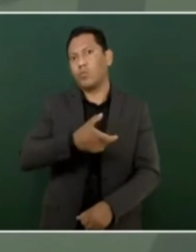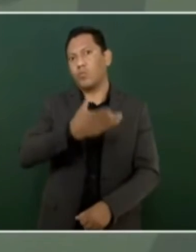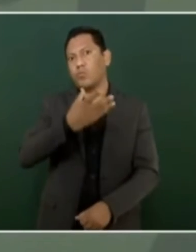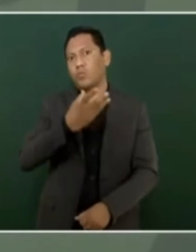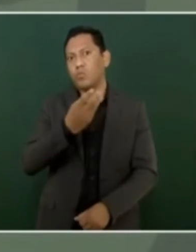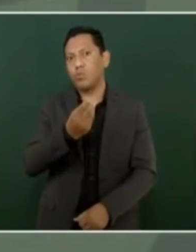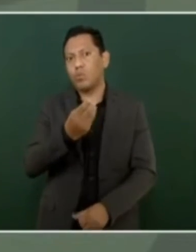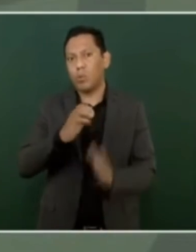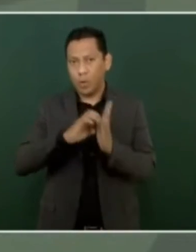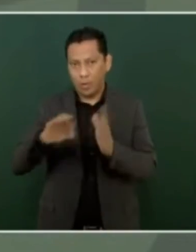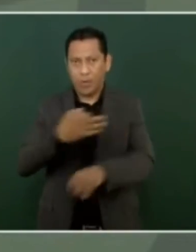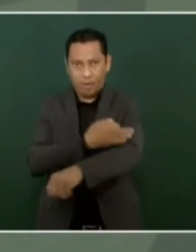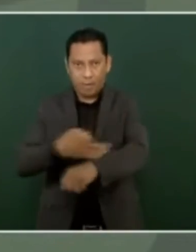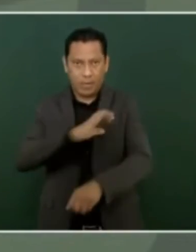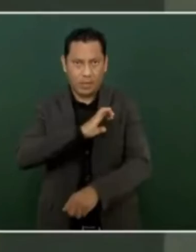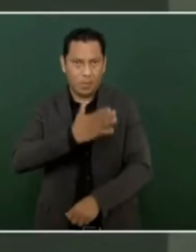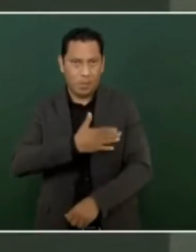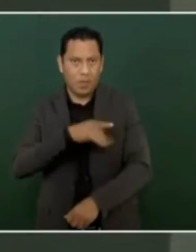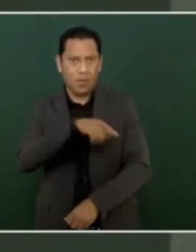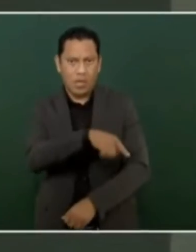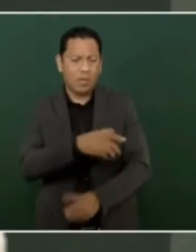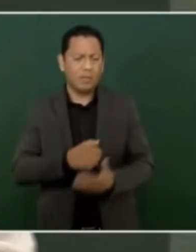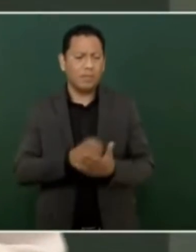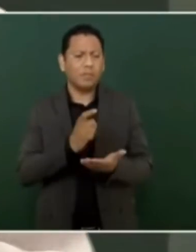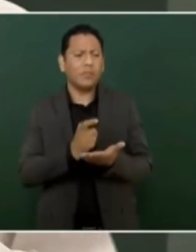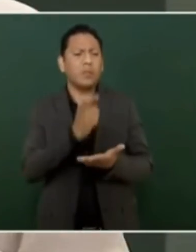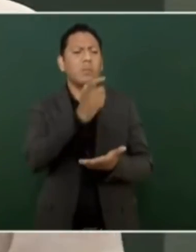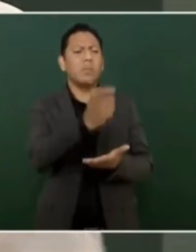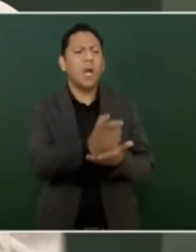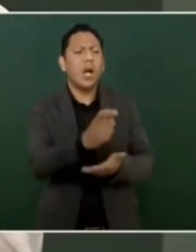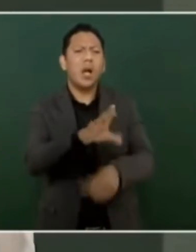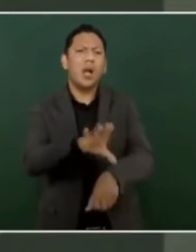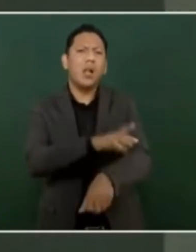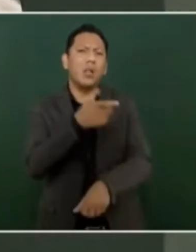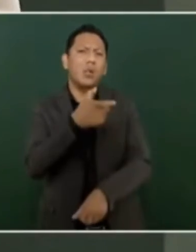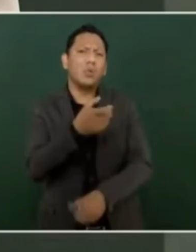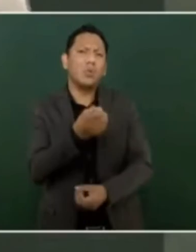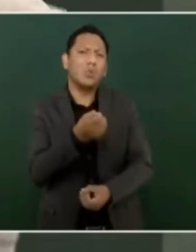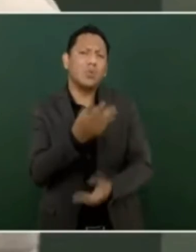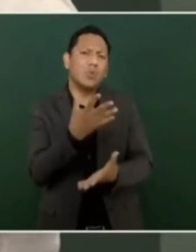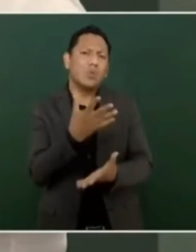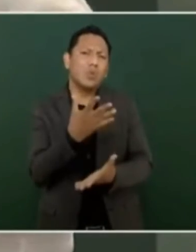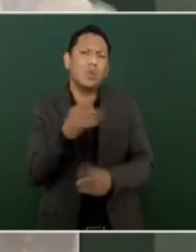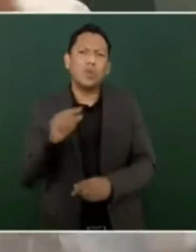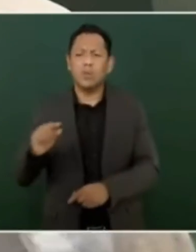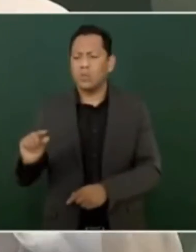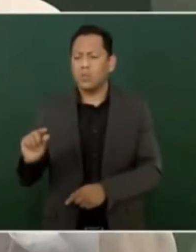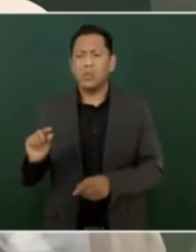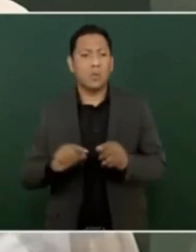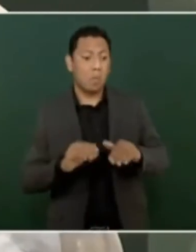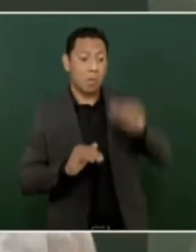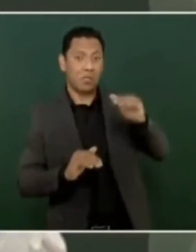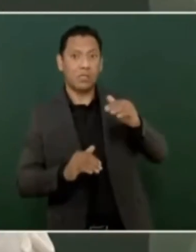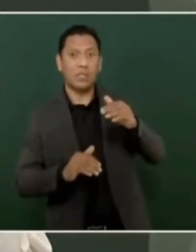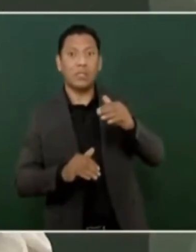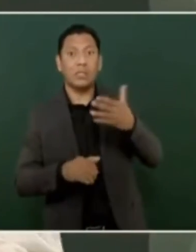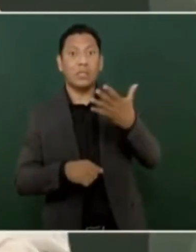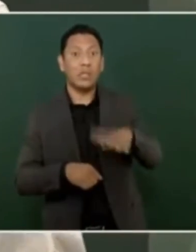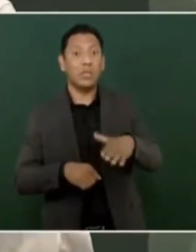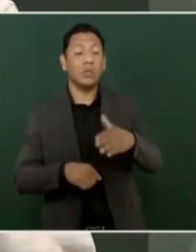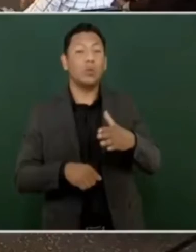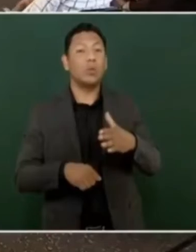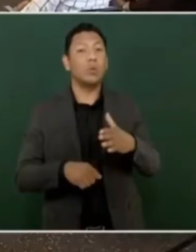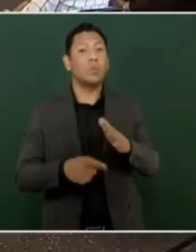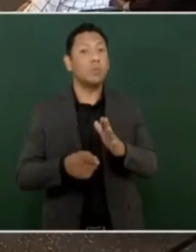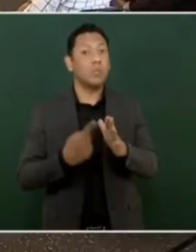Una familia española está pagando 10 o 15 veces más que lo que paga una